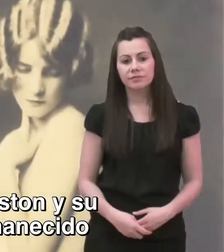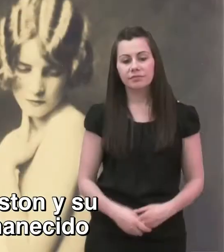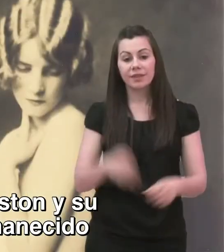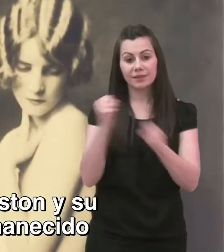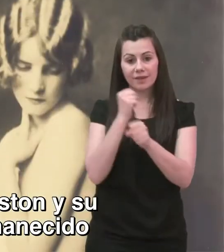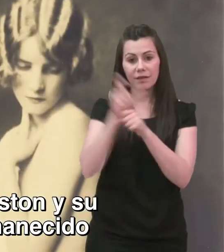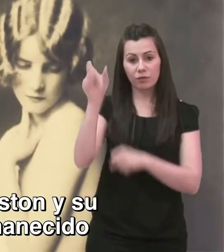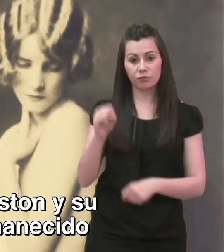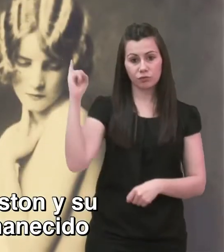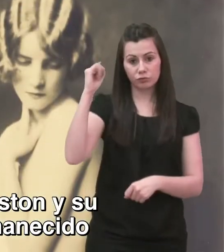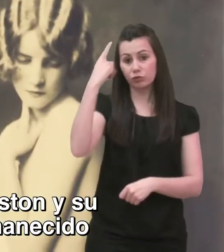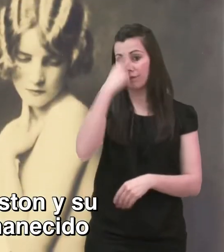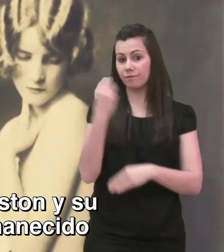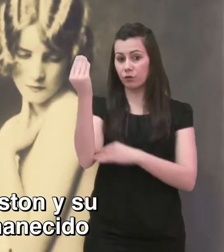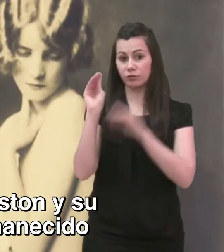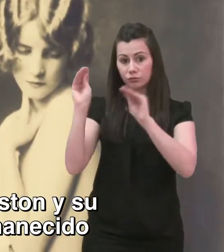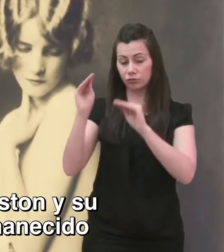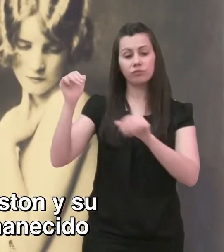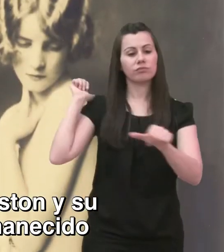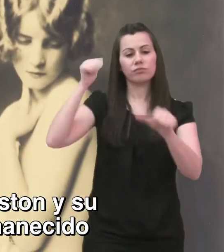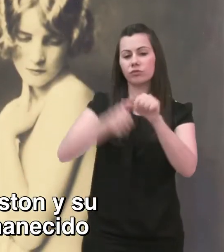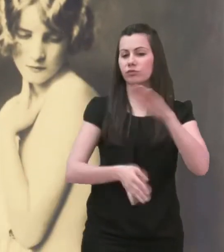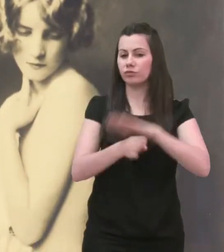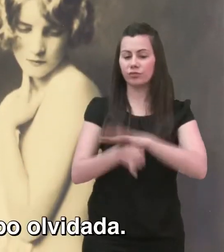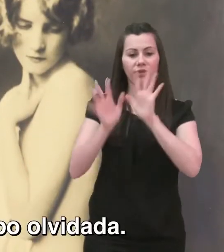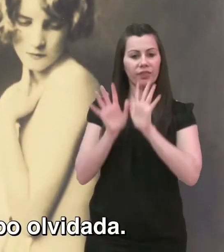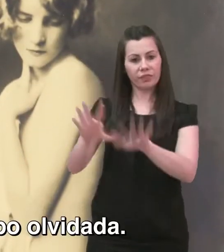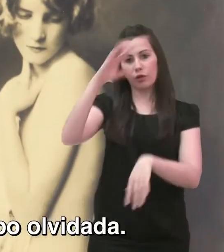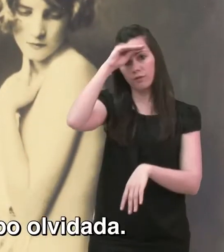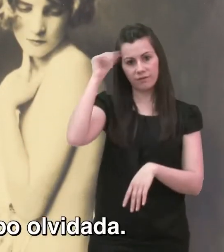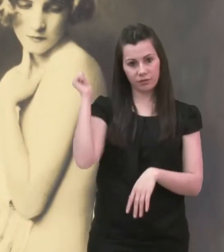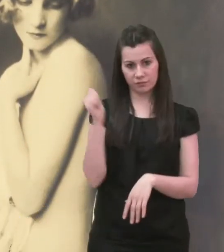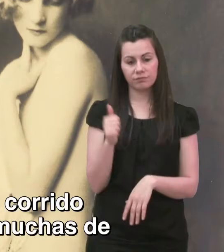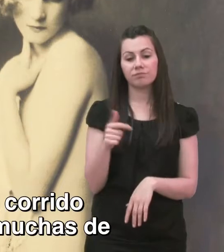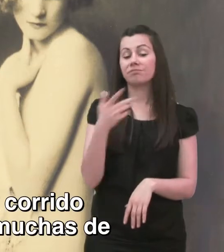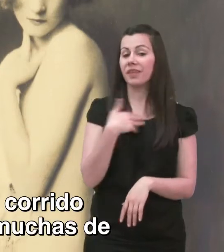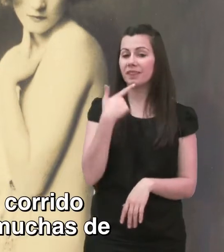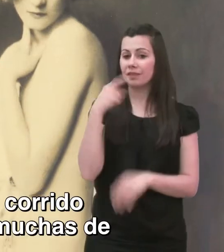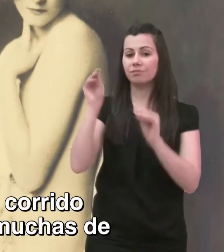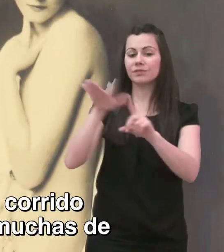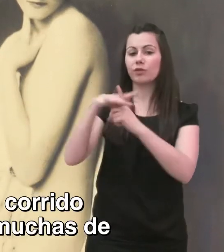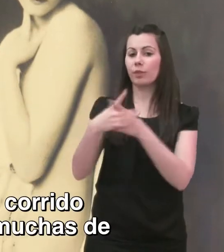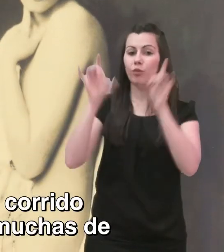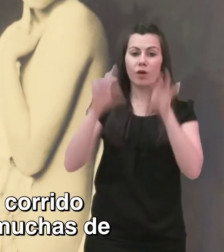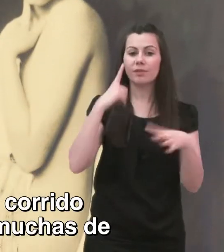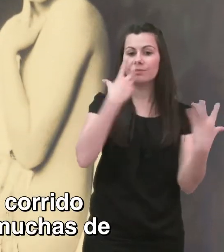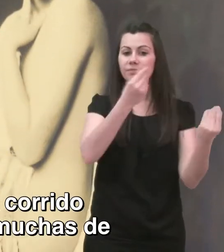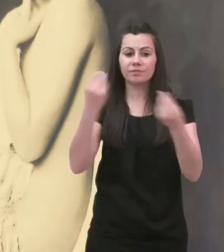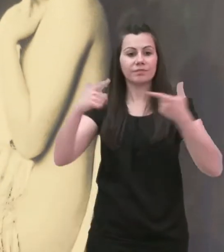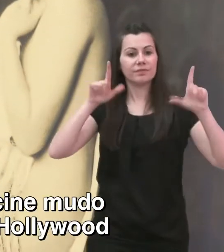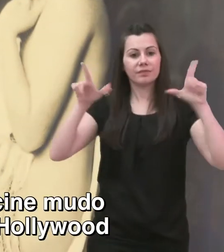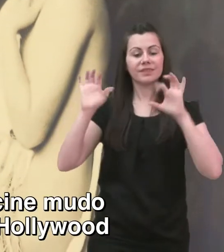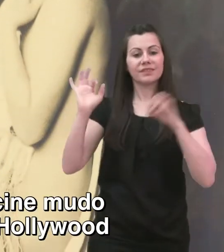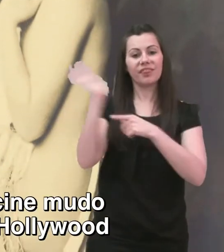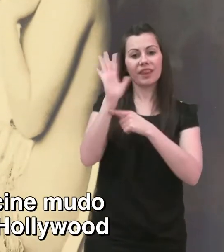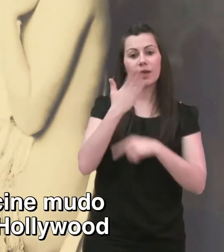La obra de Johnston y su figura ha permanecido durante largo tiempo olvidada. Se diría que ha corrido igual suerte que muchas de